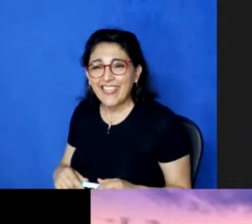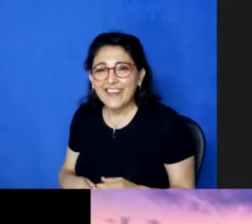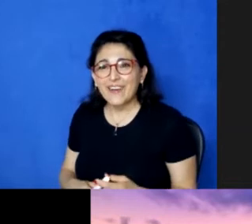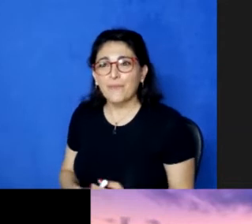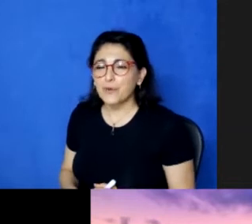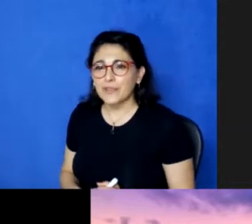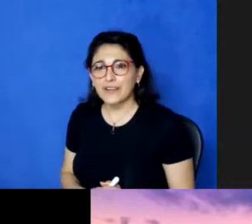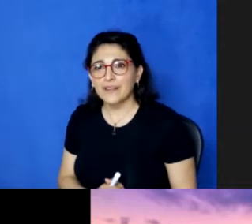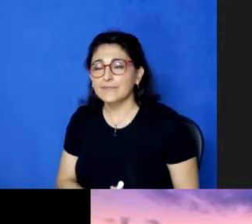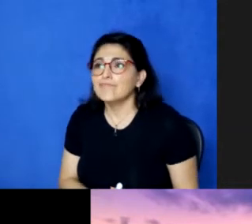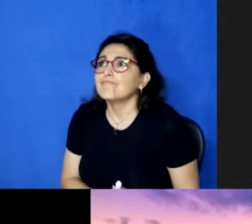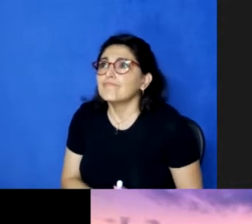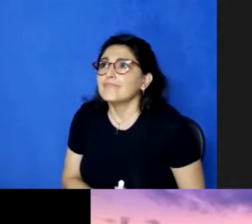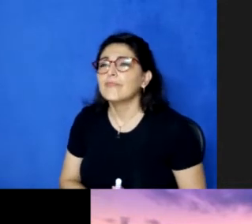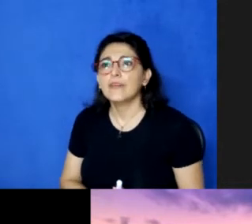horrible, porque